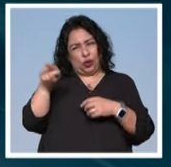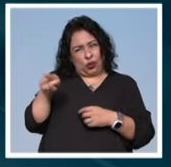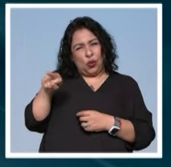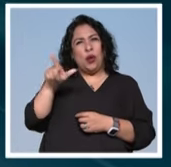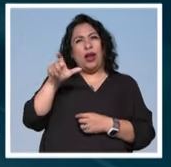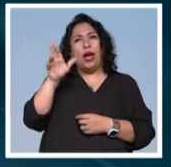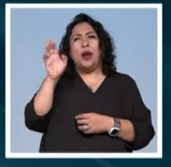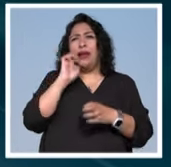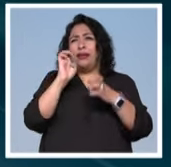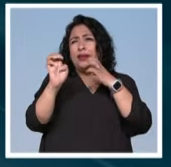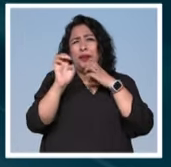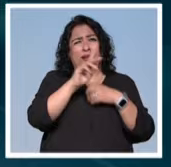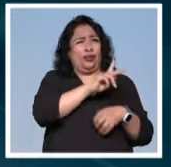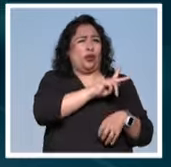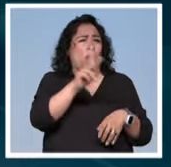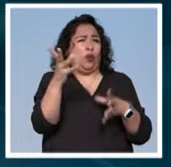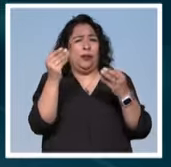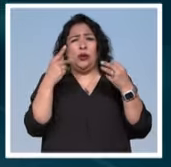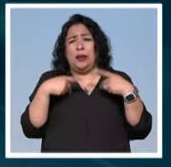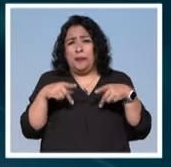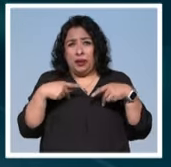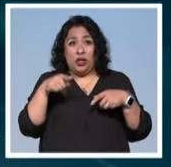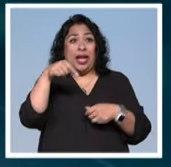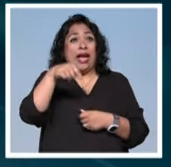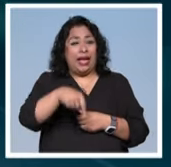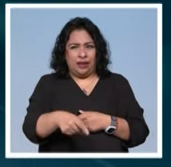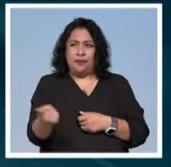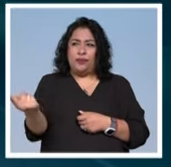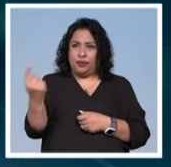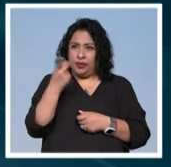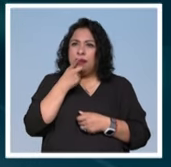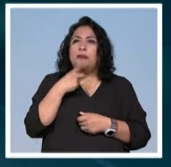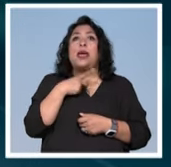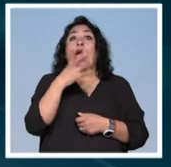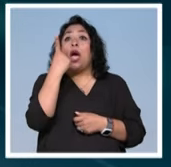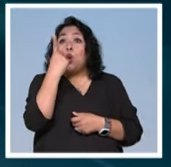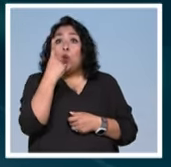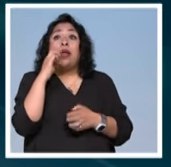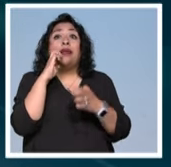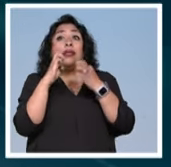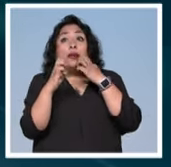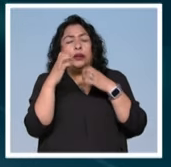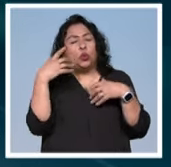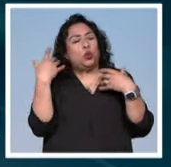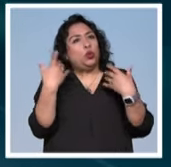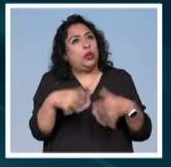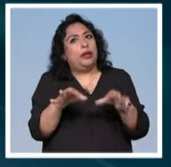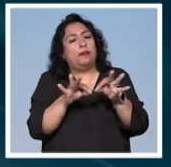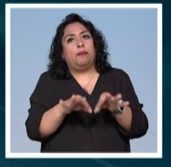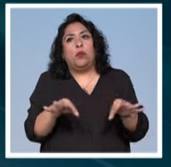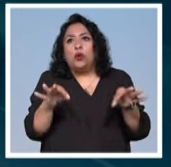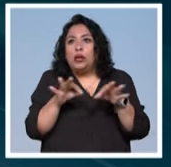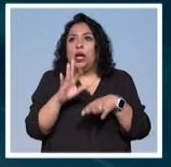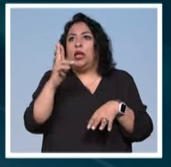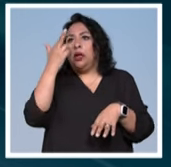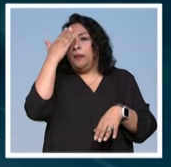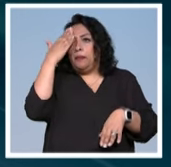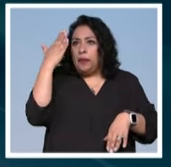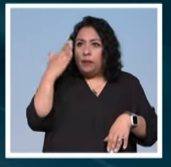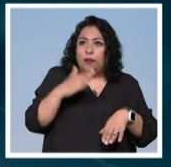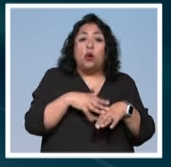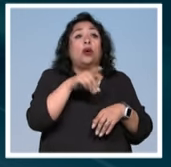entrevistado a todo mundo entonces aquí que nos dias Oye hay una entrevista que fue memorable por tal cosa